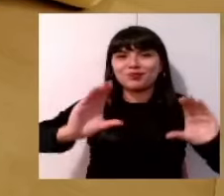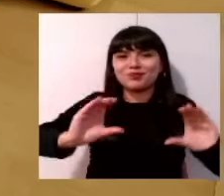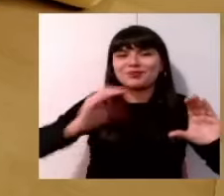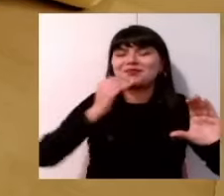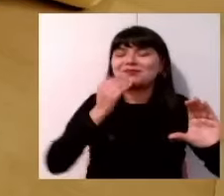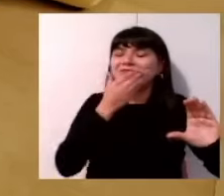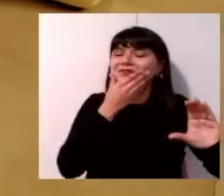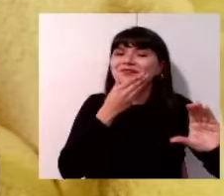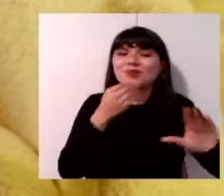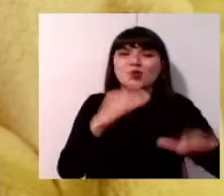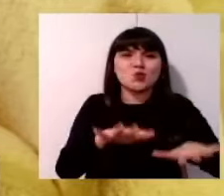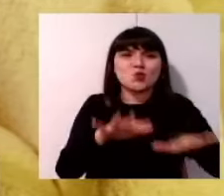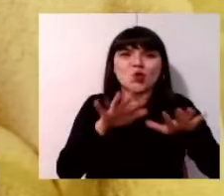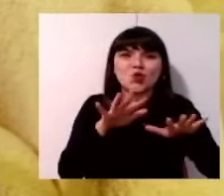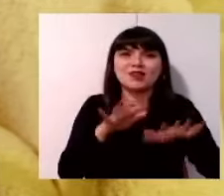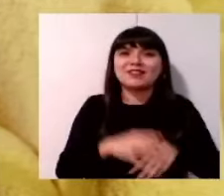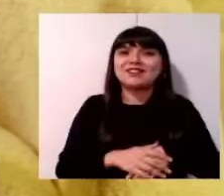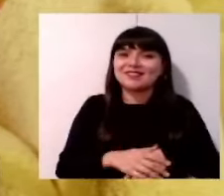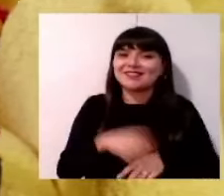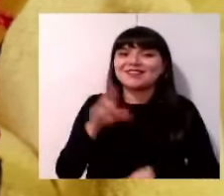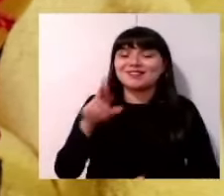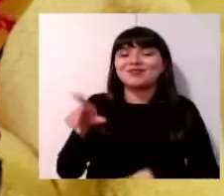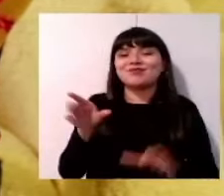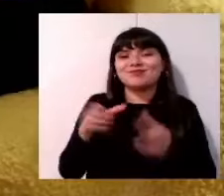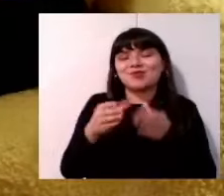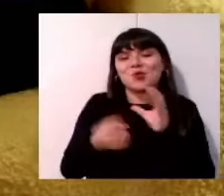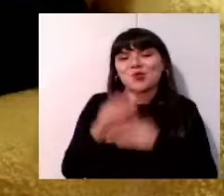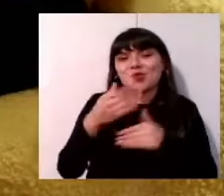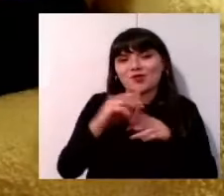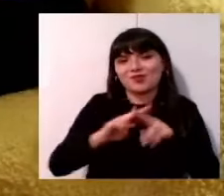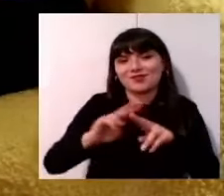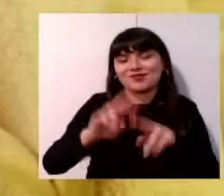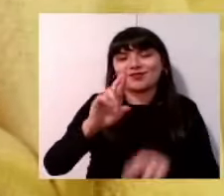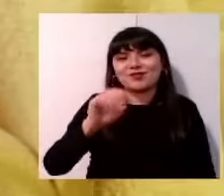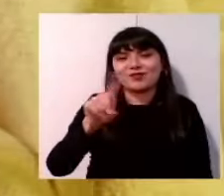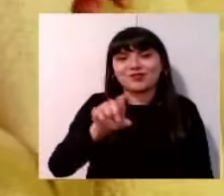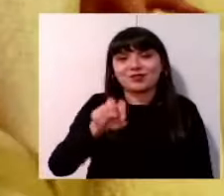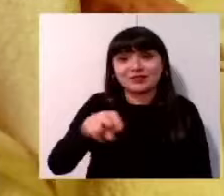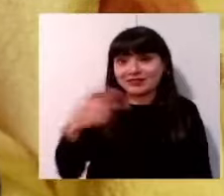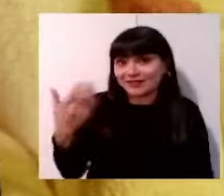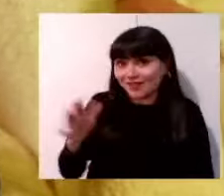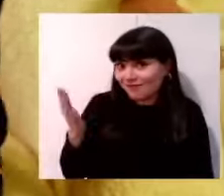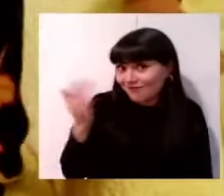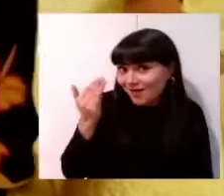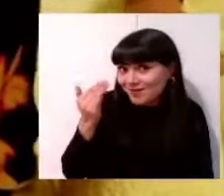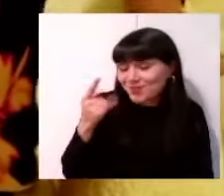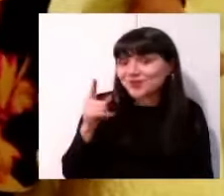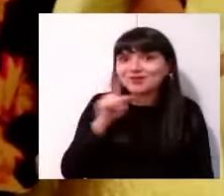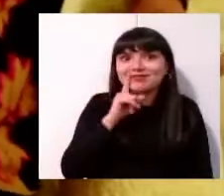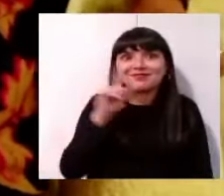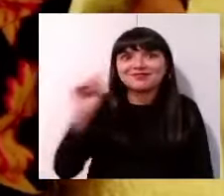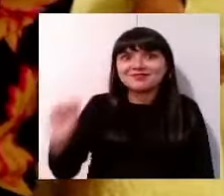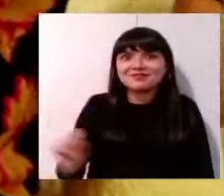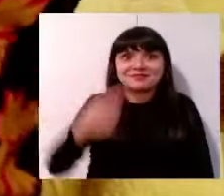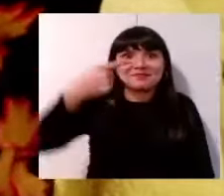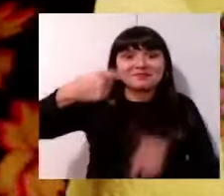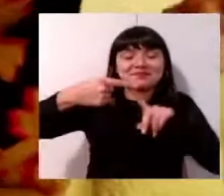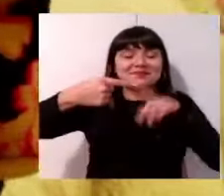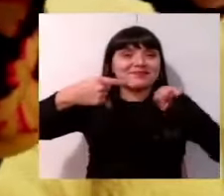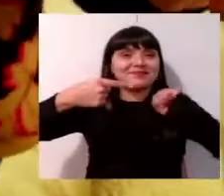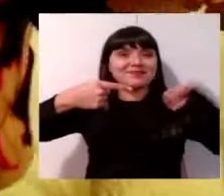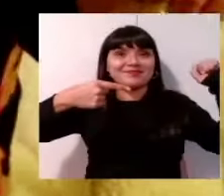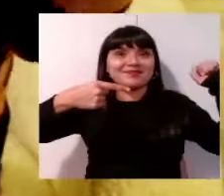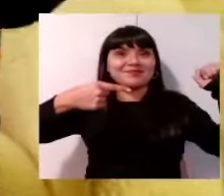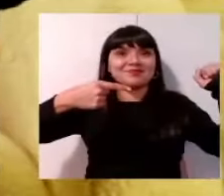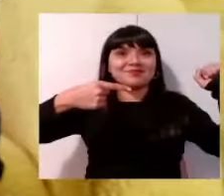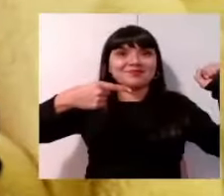esta colección de Rosen. Así que vamos juntas, Carolina, a saber quién es el primer ganador o